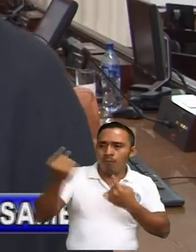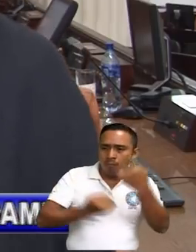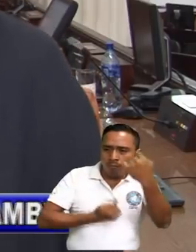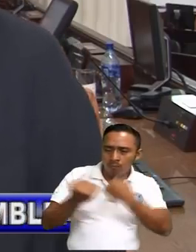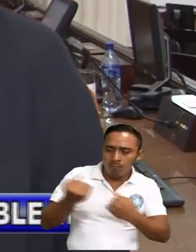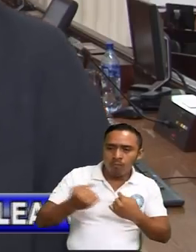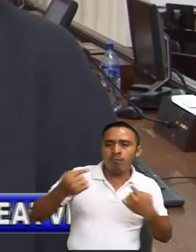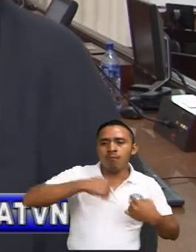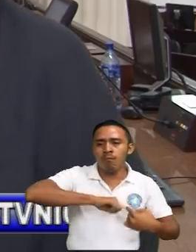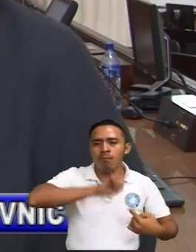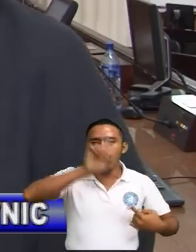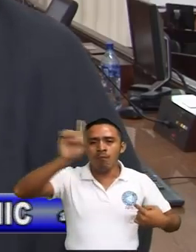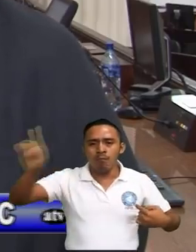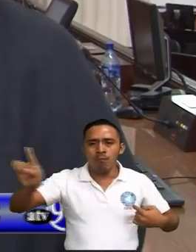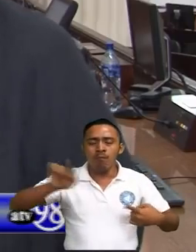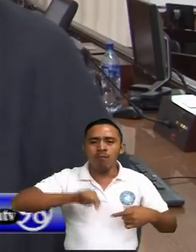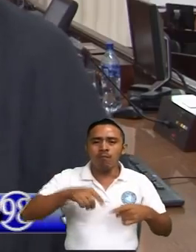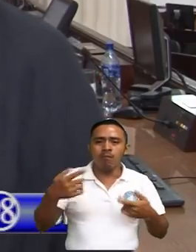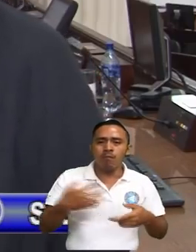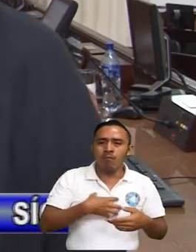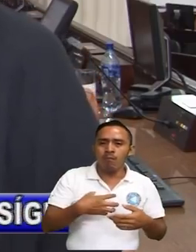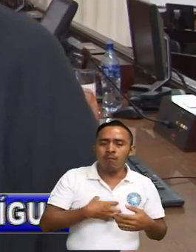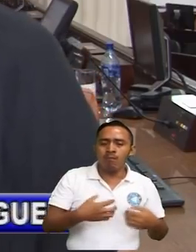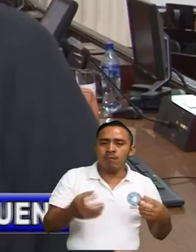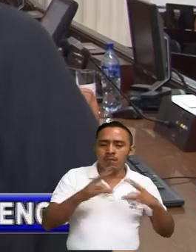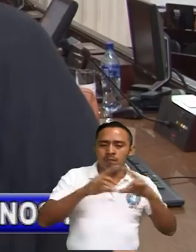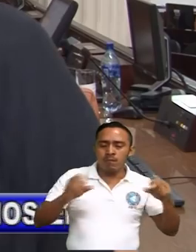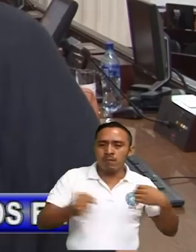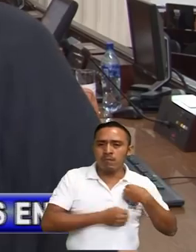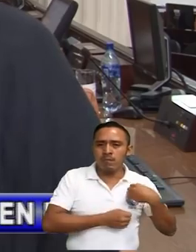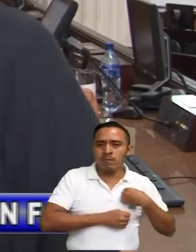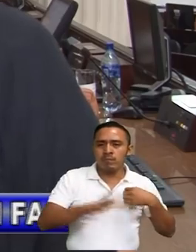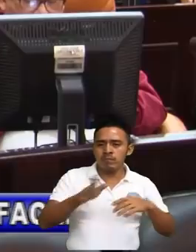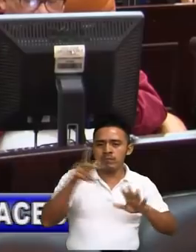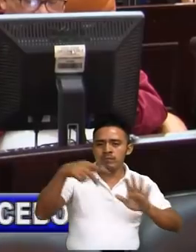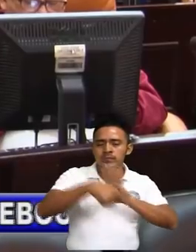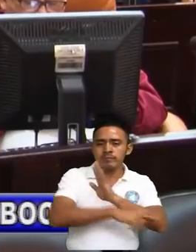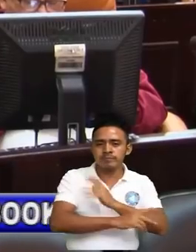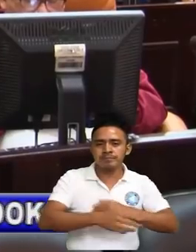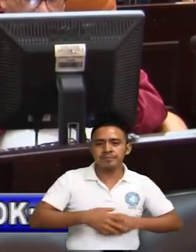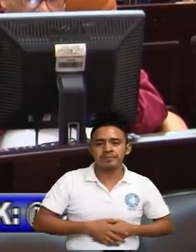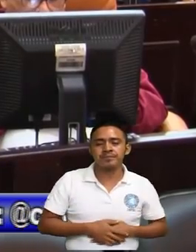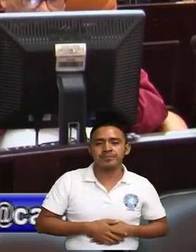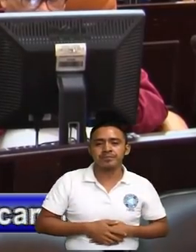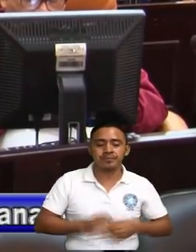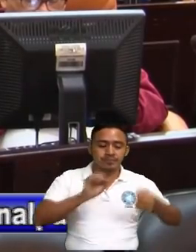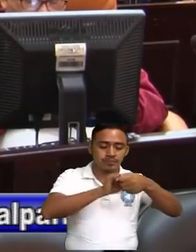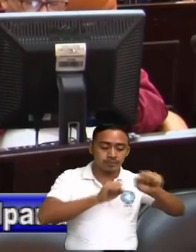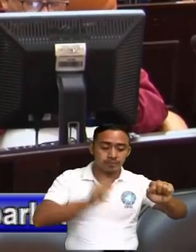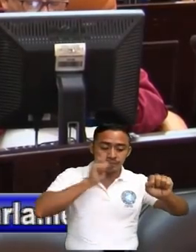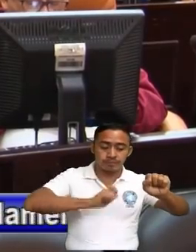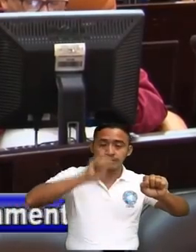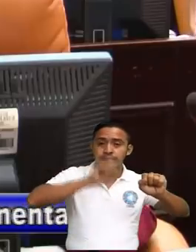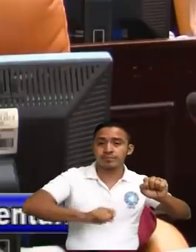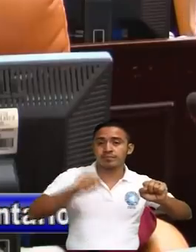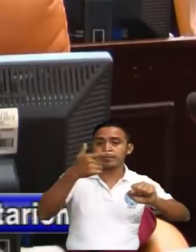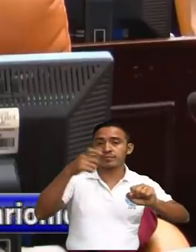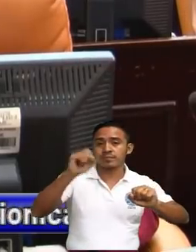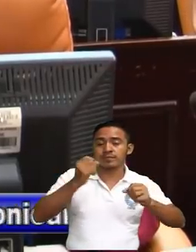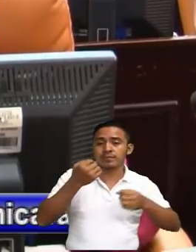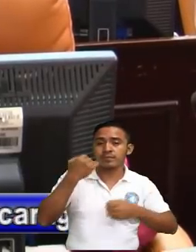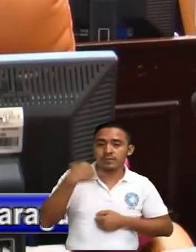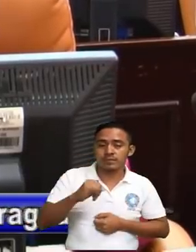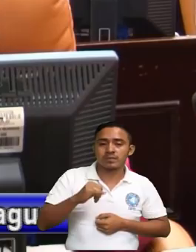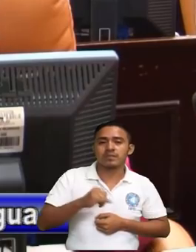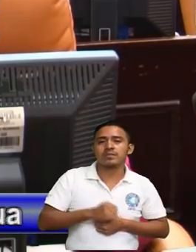también de salida de las tropas nuestras a estos diferentes países. El decreto fue aprobado con 70 votos a favor y